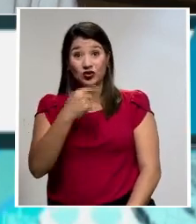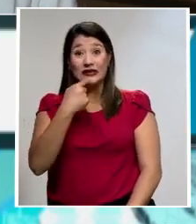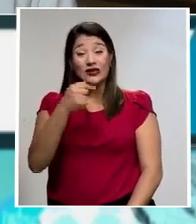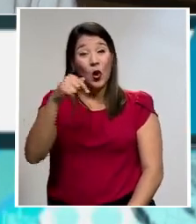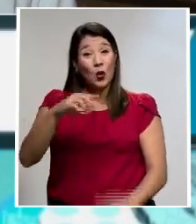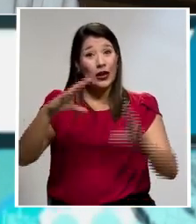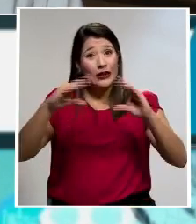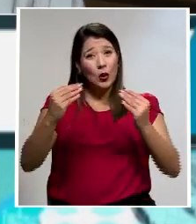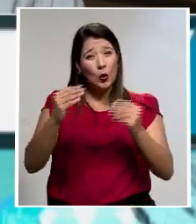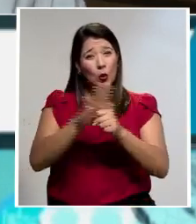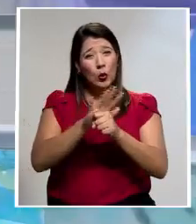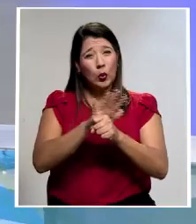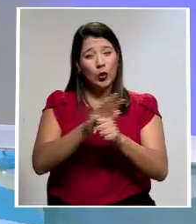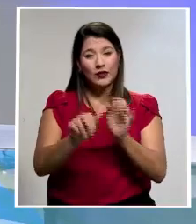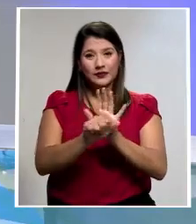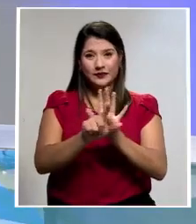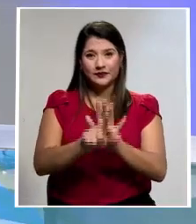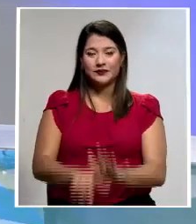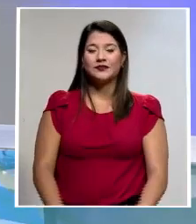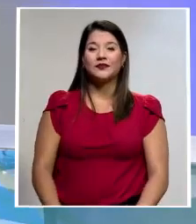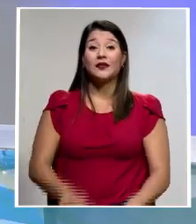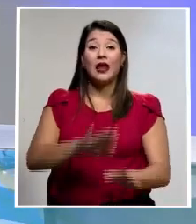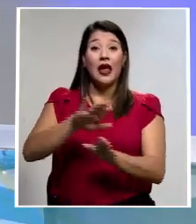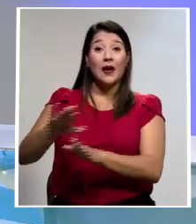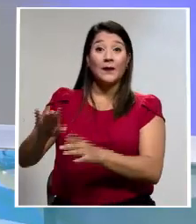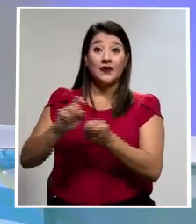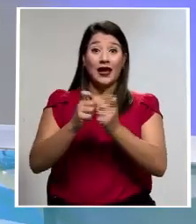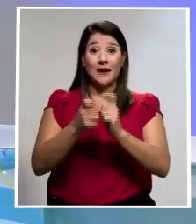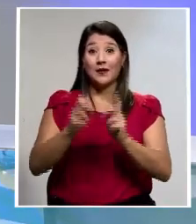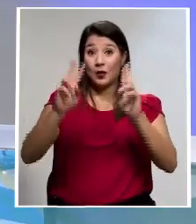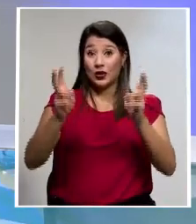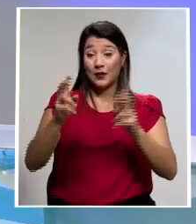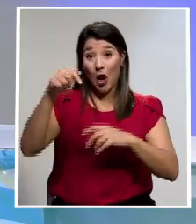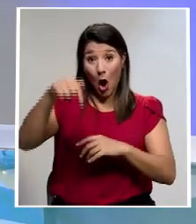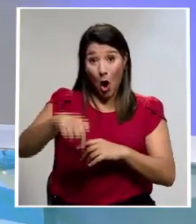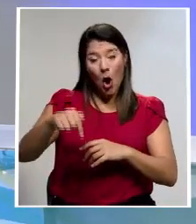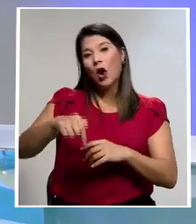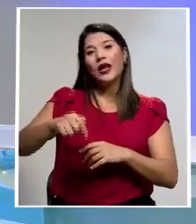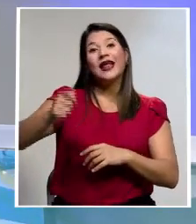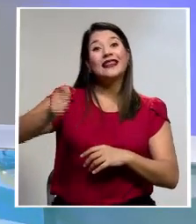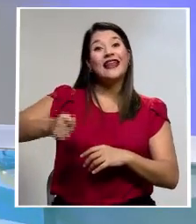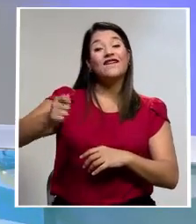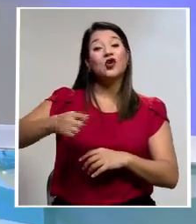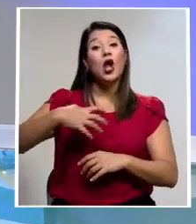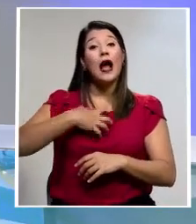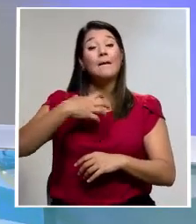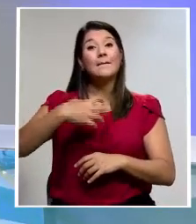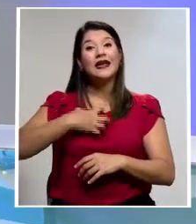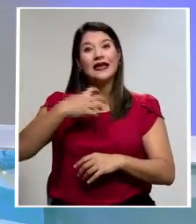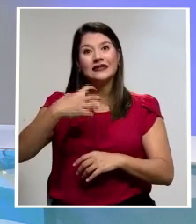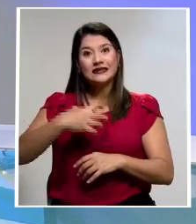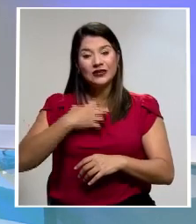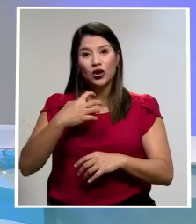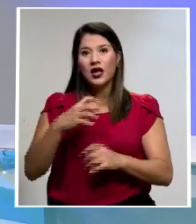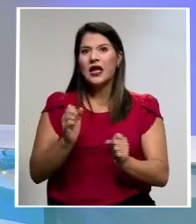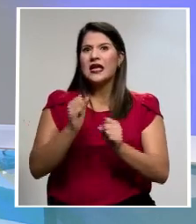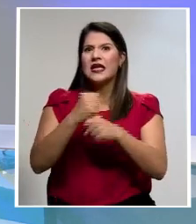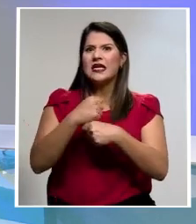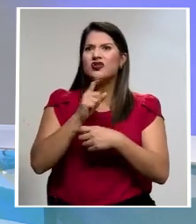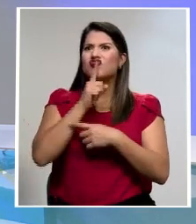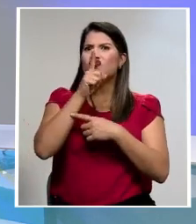en el Congreso. Cambiamos de tema. Hoy el Tribunal de Apelaciones provocó una verdadera